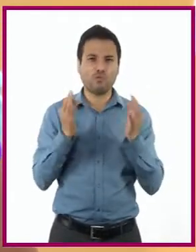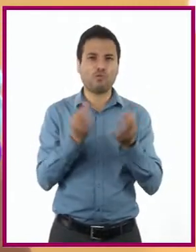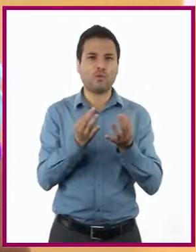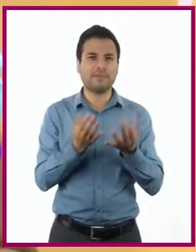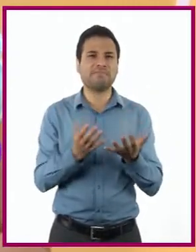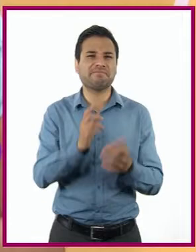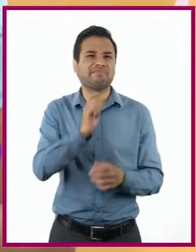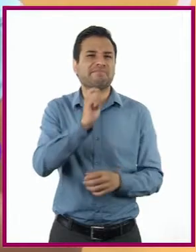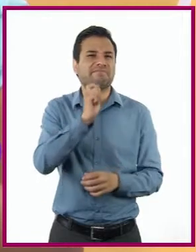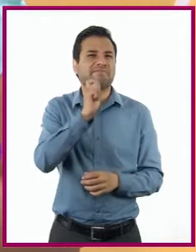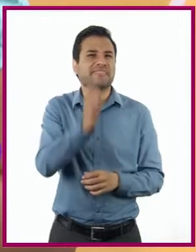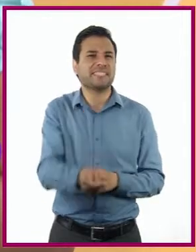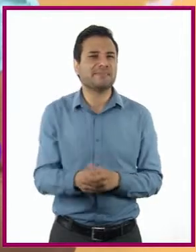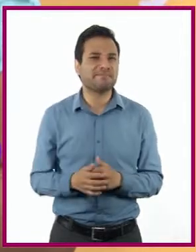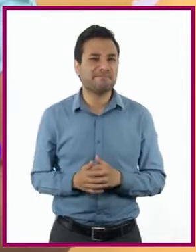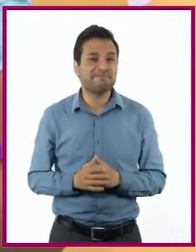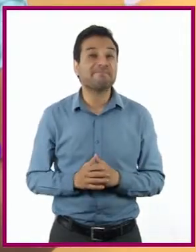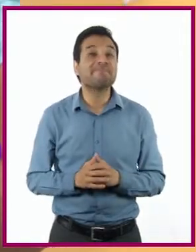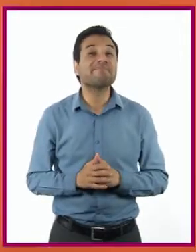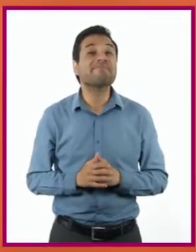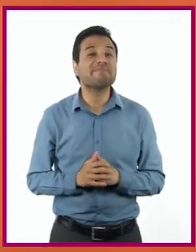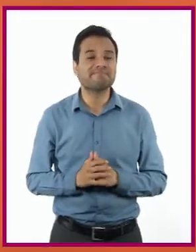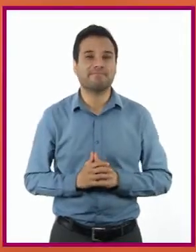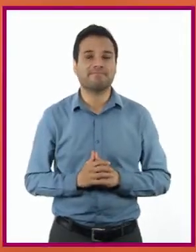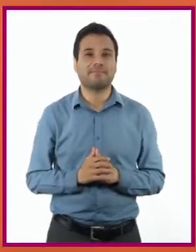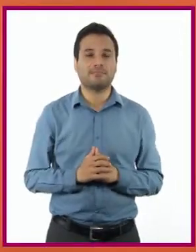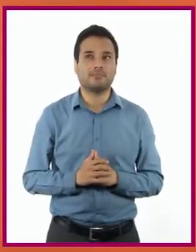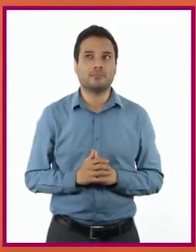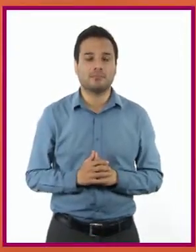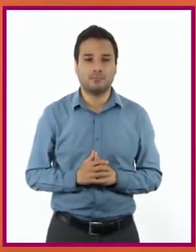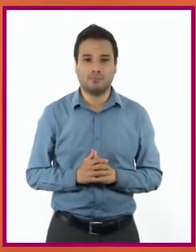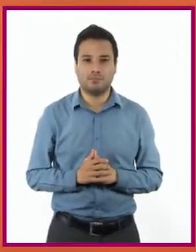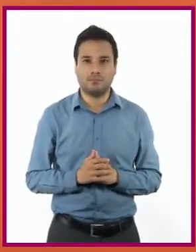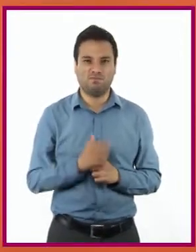¿Tú qué me puedes decir al respecto, Leslie? Pues